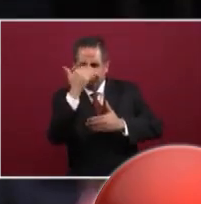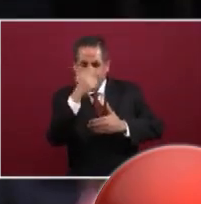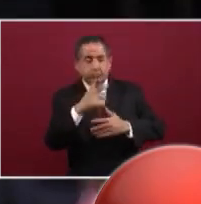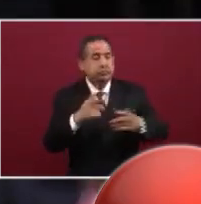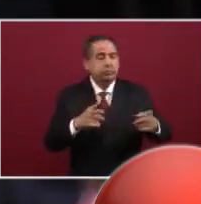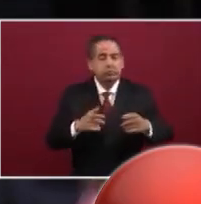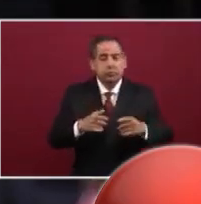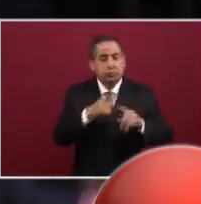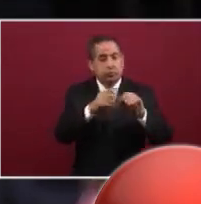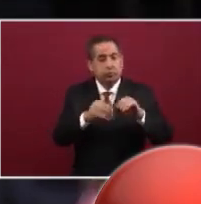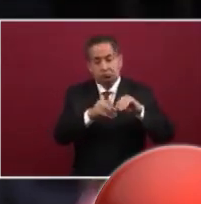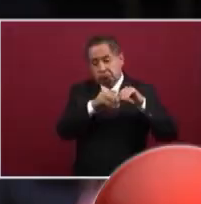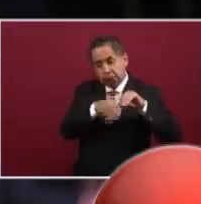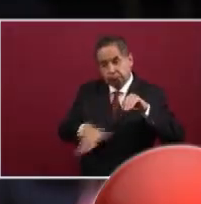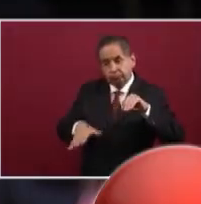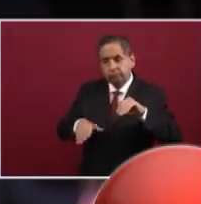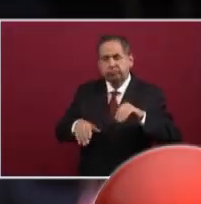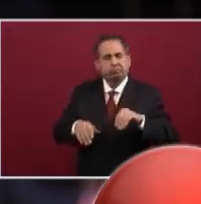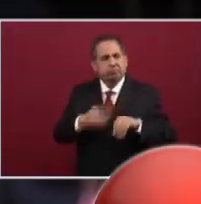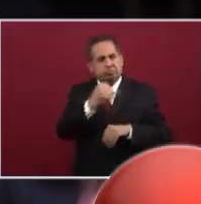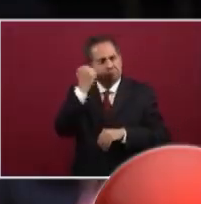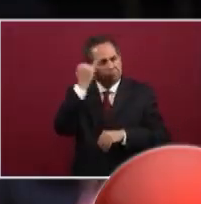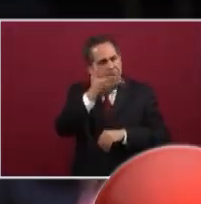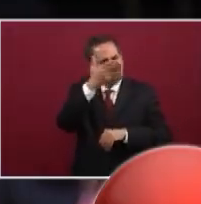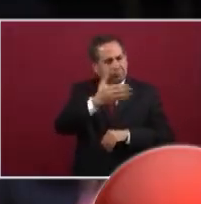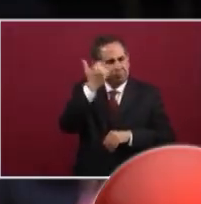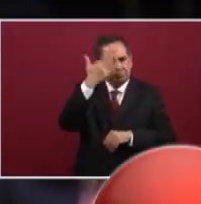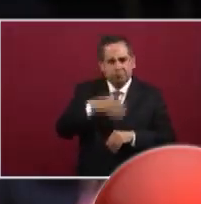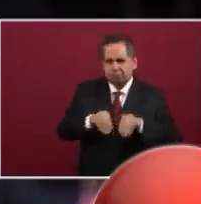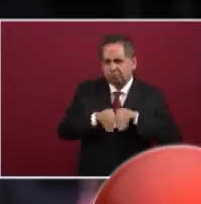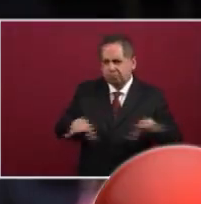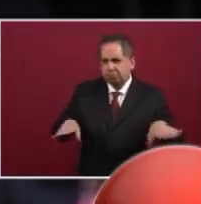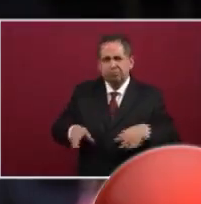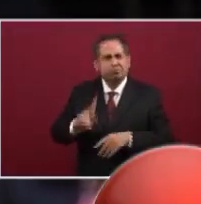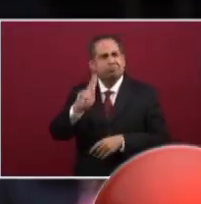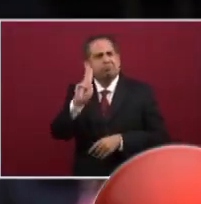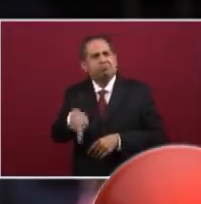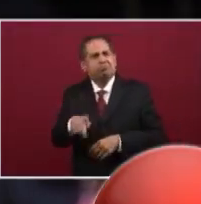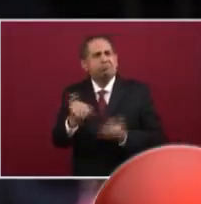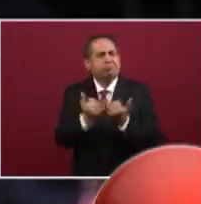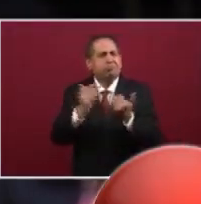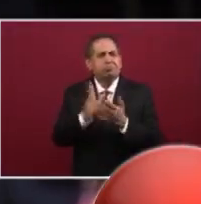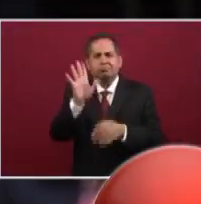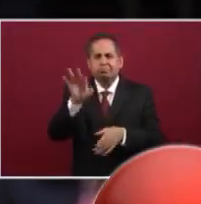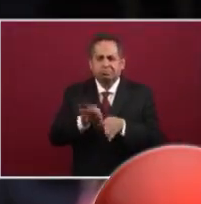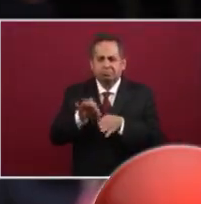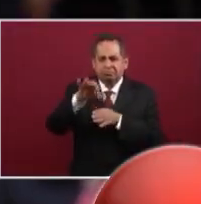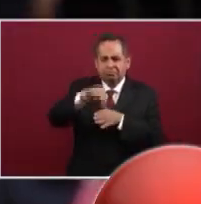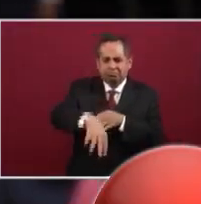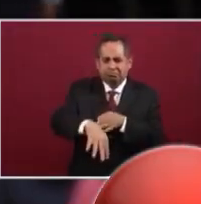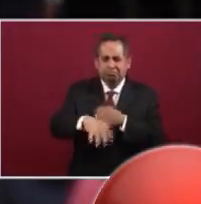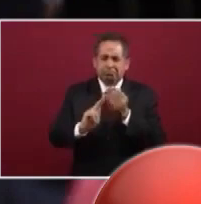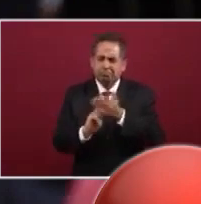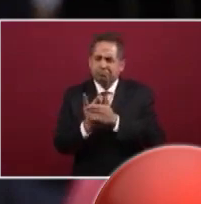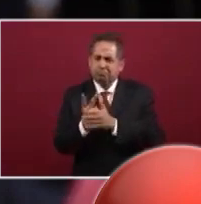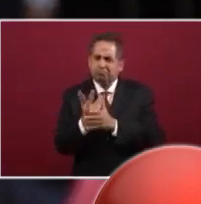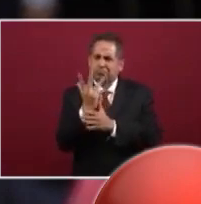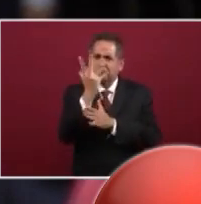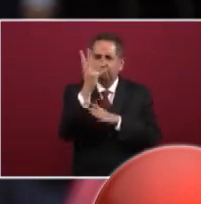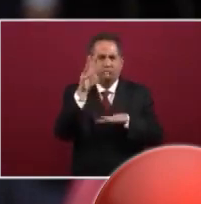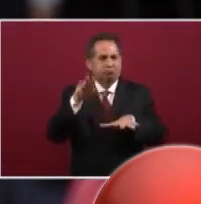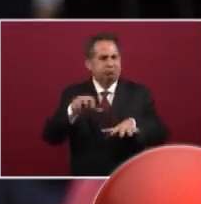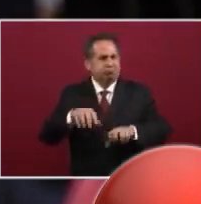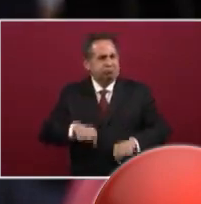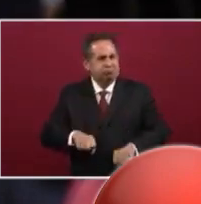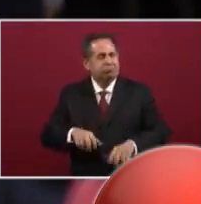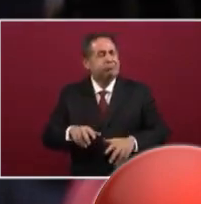sabe lo que usted está sembrando, una siembra de un árbol frondoso con raíces muy profundas, que en el